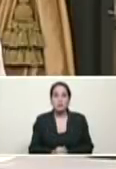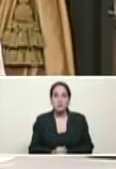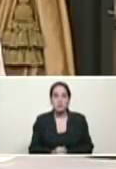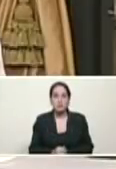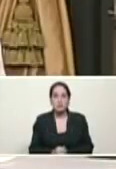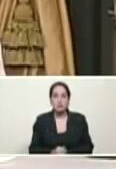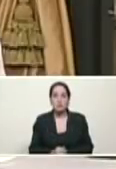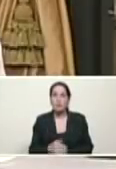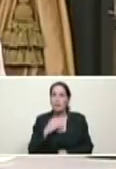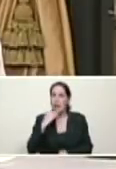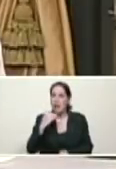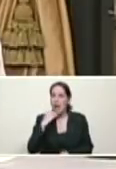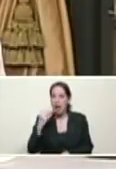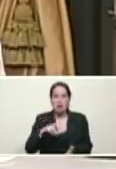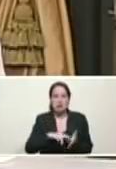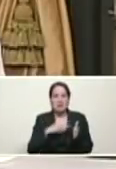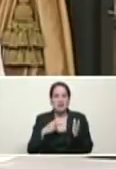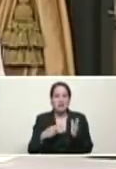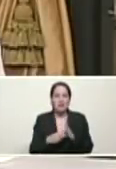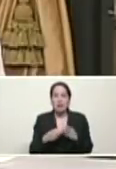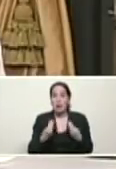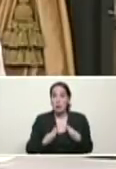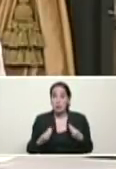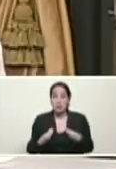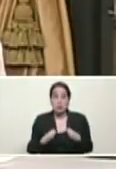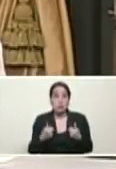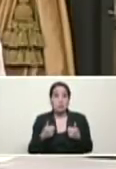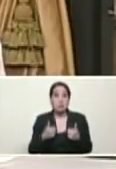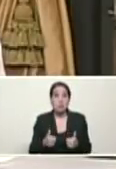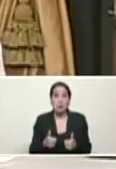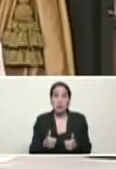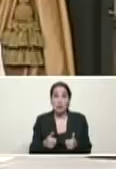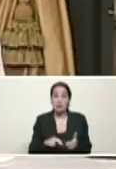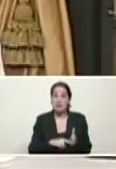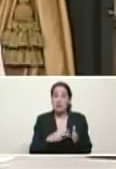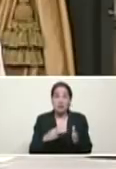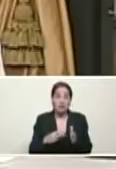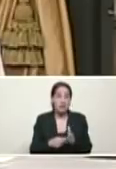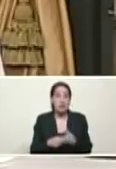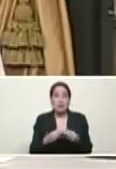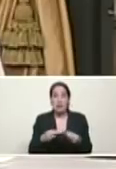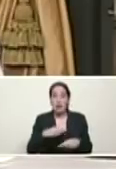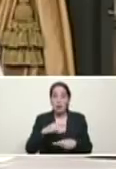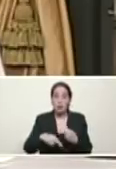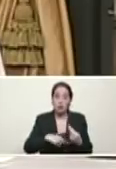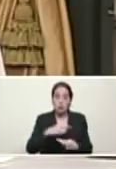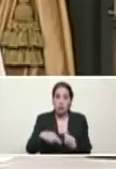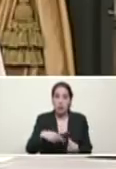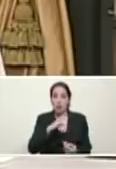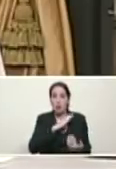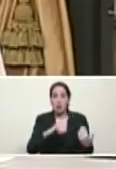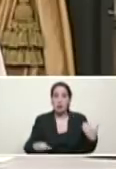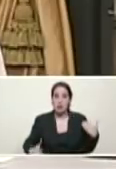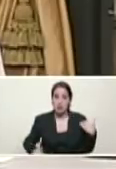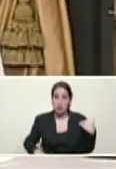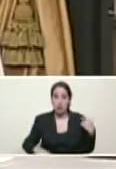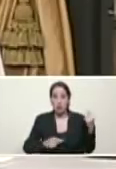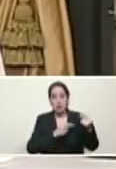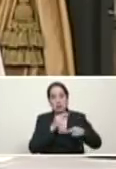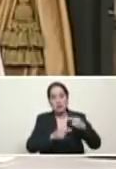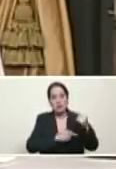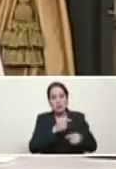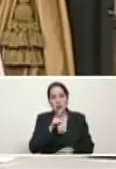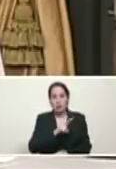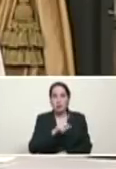el concepto del vivir viviendo como concepto socialista, revolucionario, cristiano del siglo XXI, creado